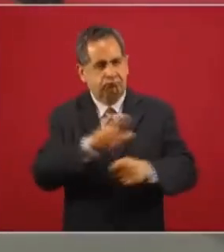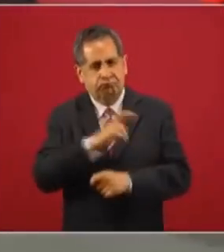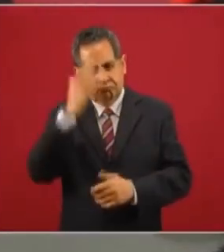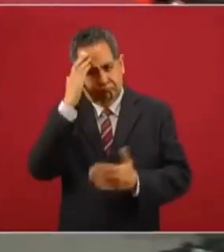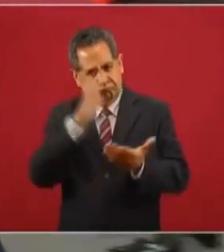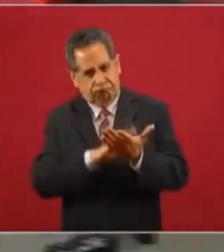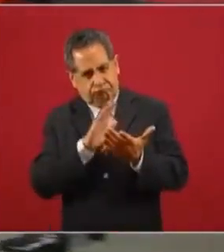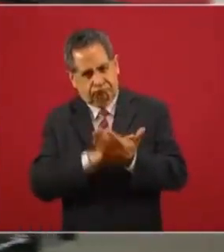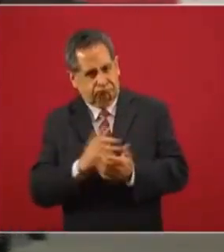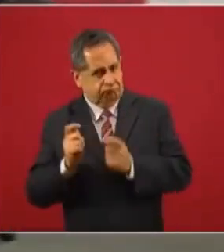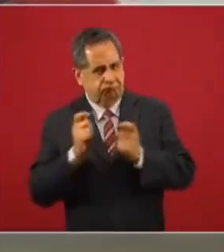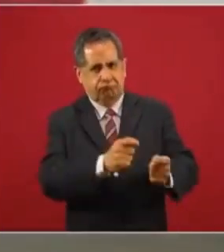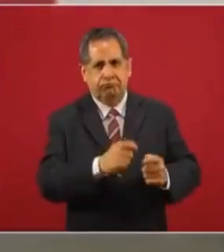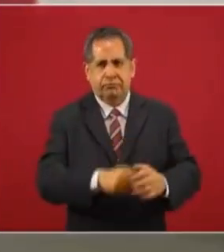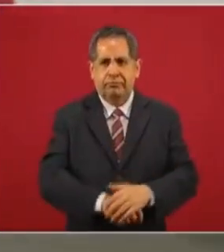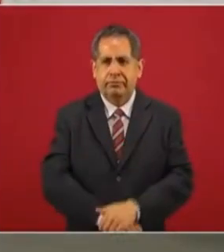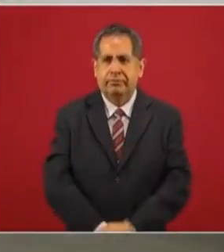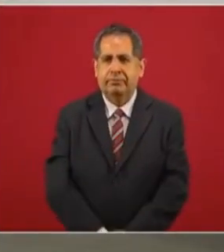reconocimiento.